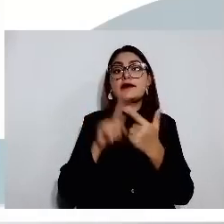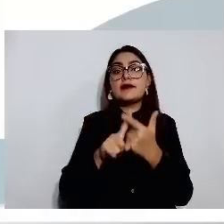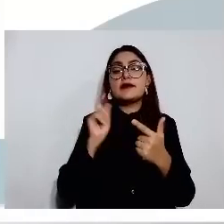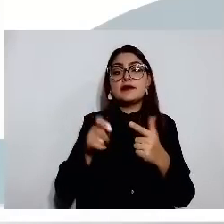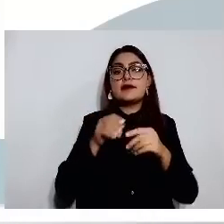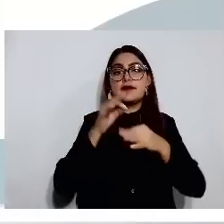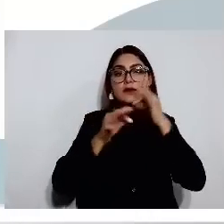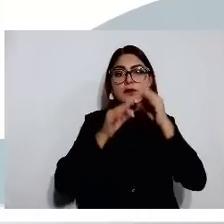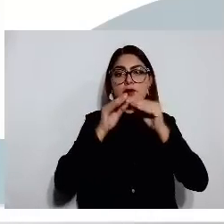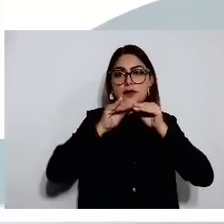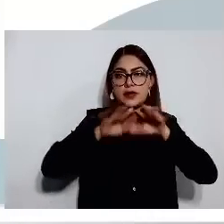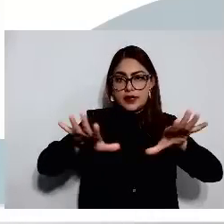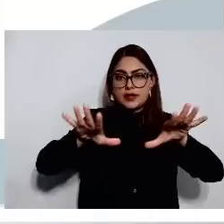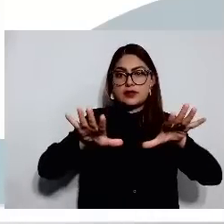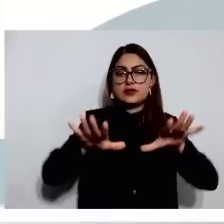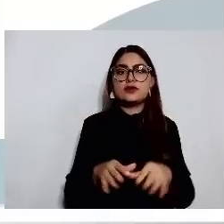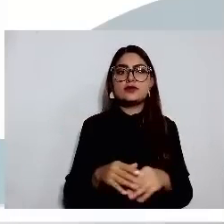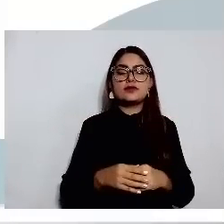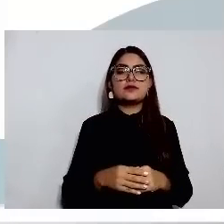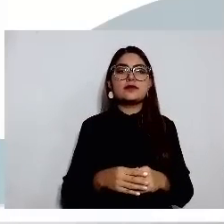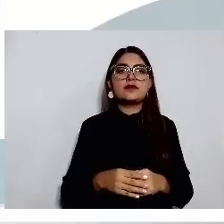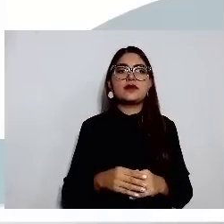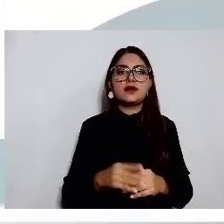resultados. La siguiente, por favor.